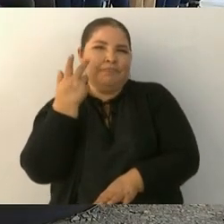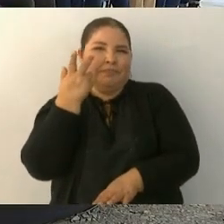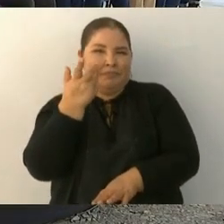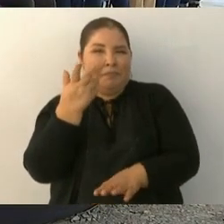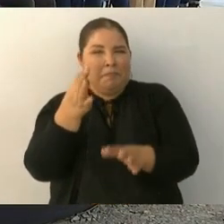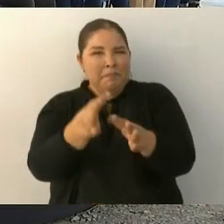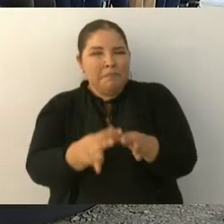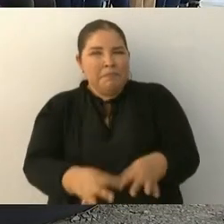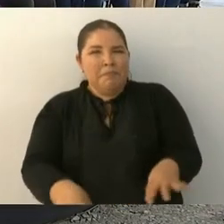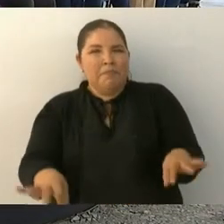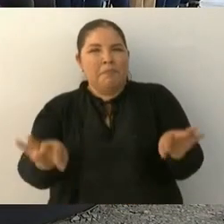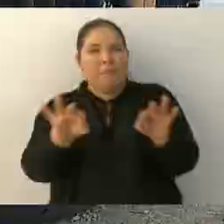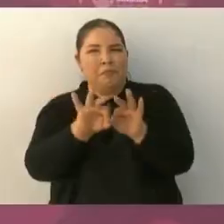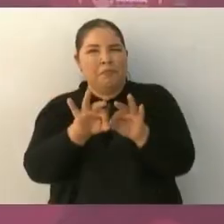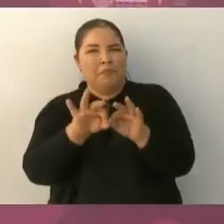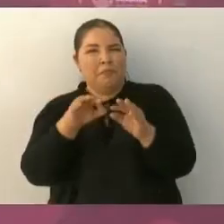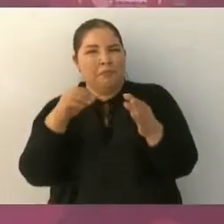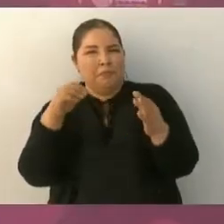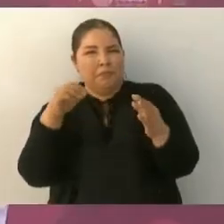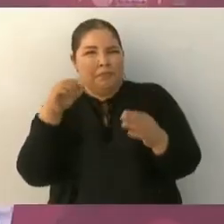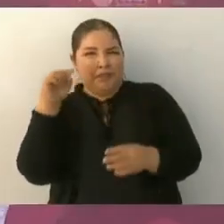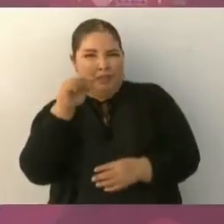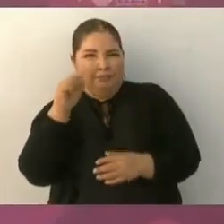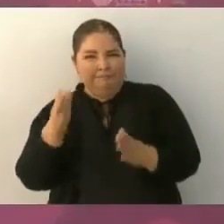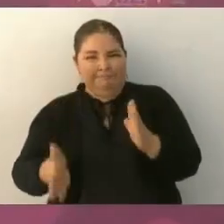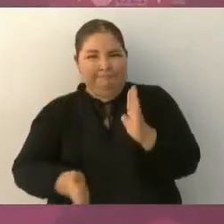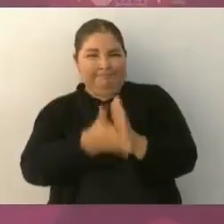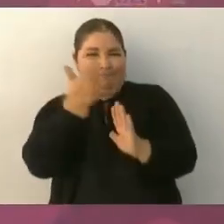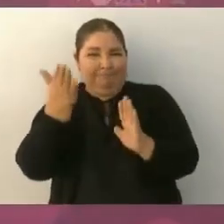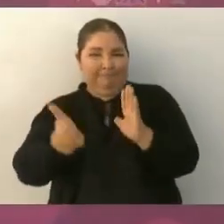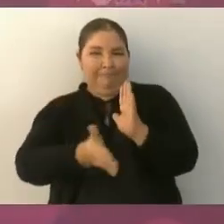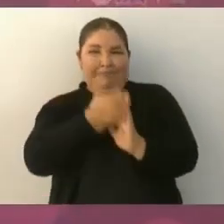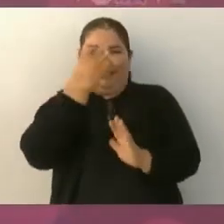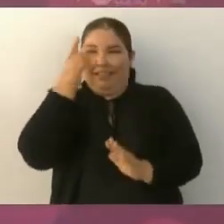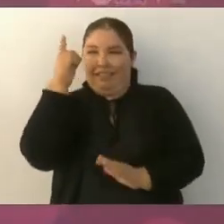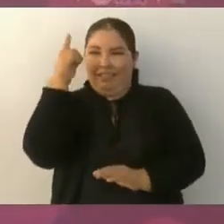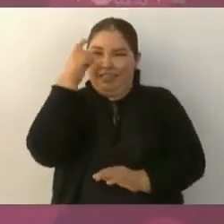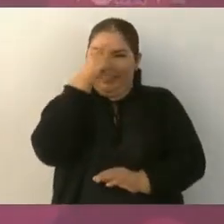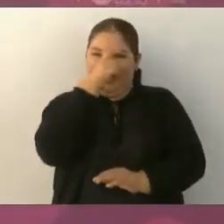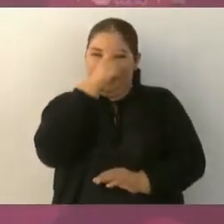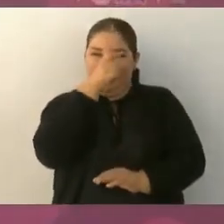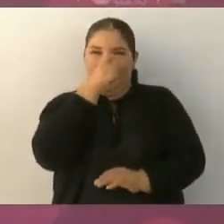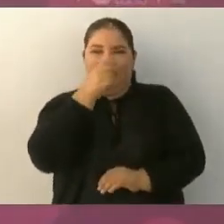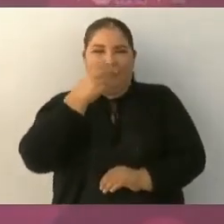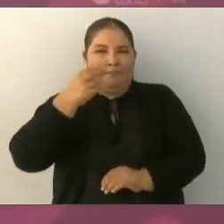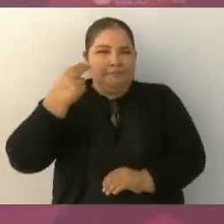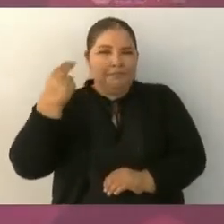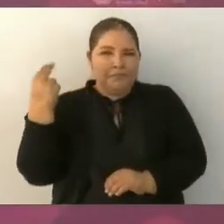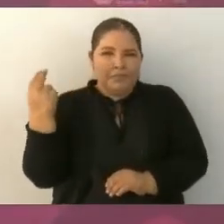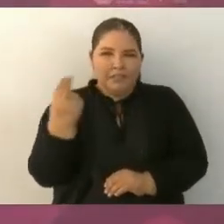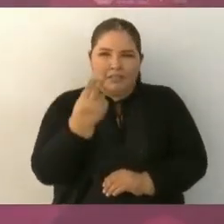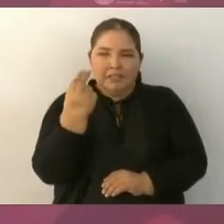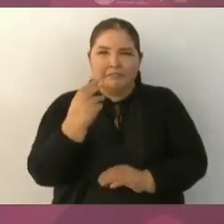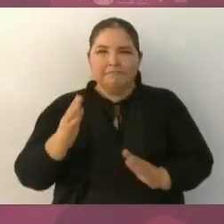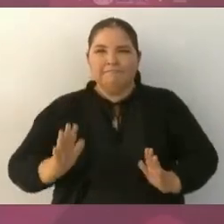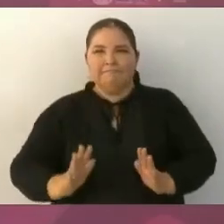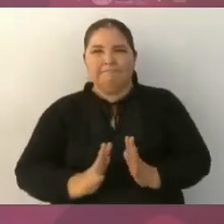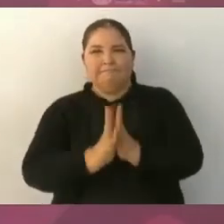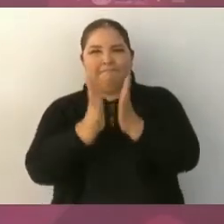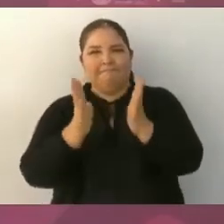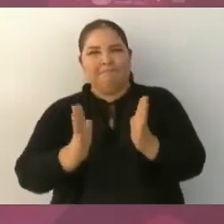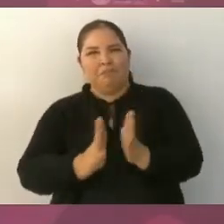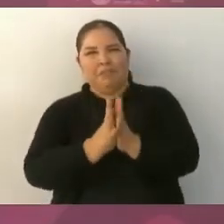Destaco que la complejidad de la construcción de una presa hizo necesaria la participación de